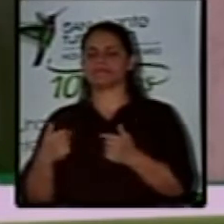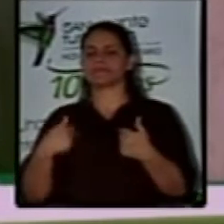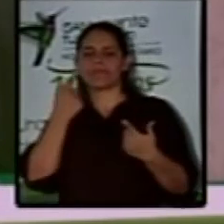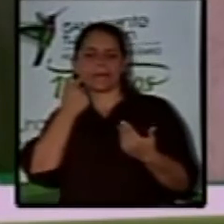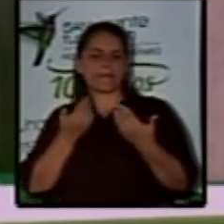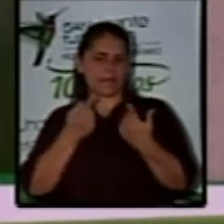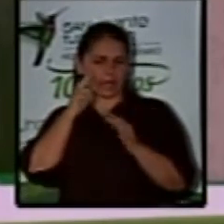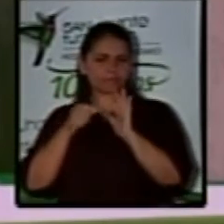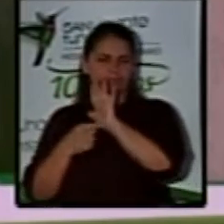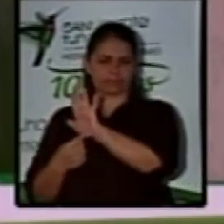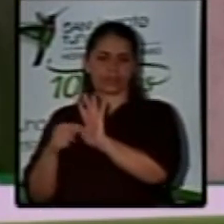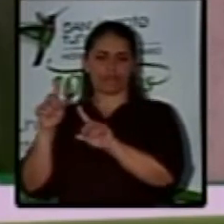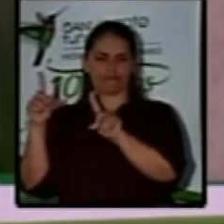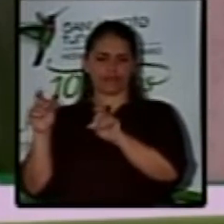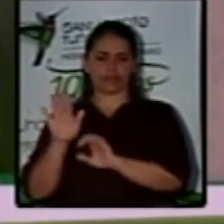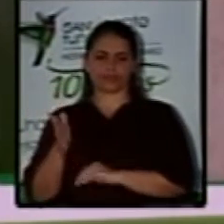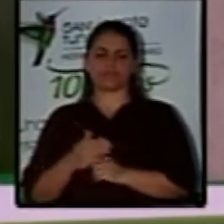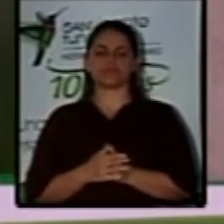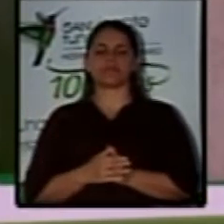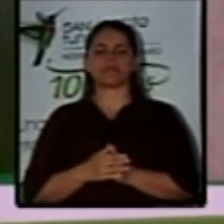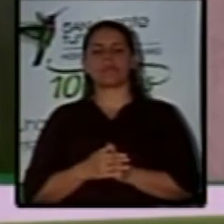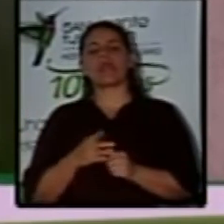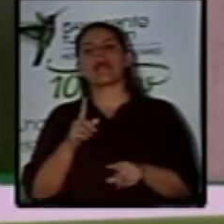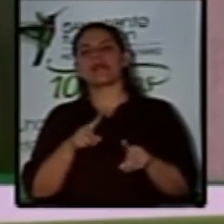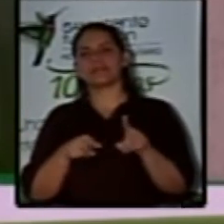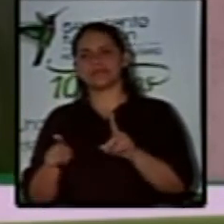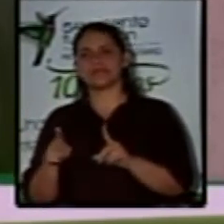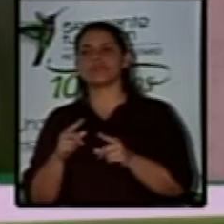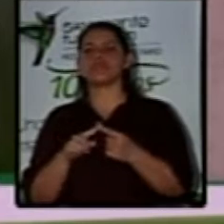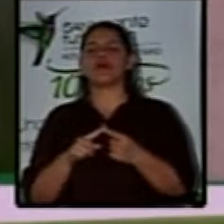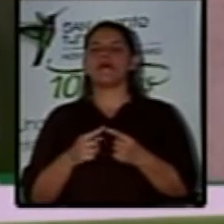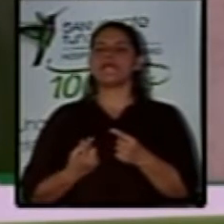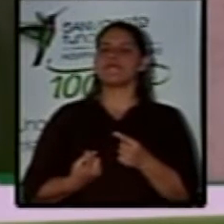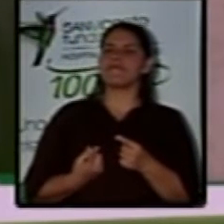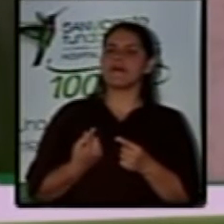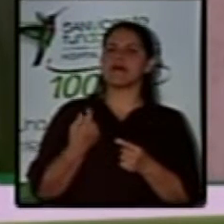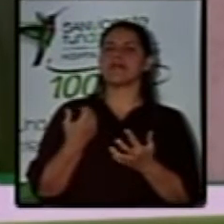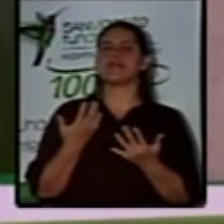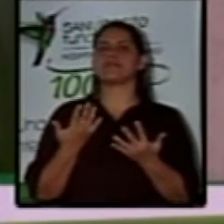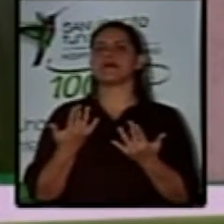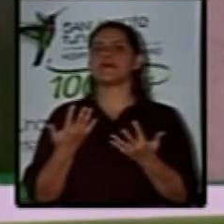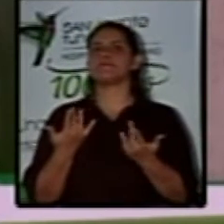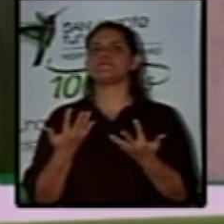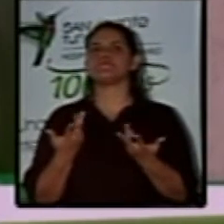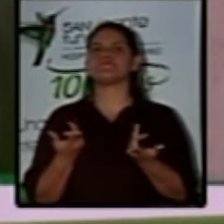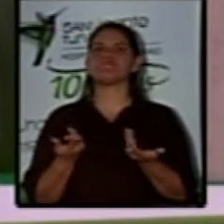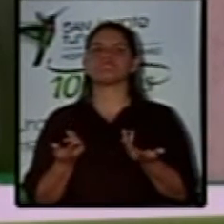como vemos en esta foto del niño, y se asocia a falta de